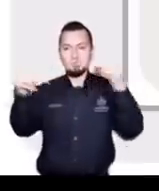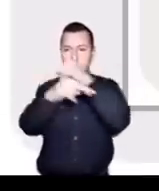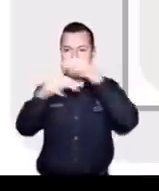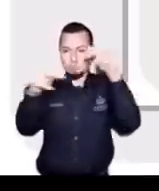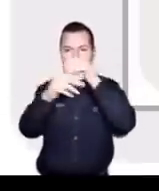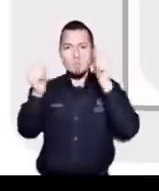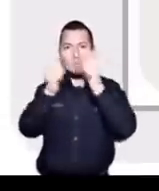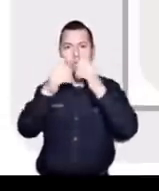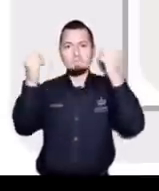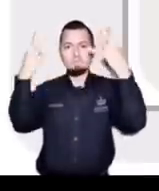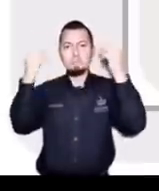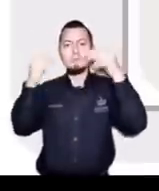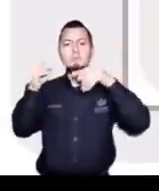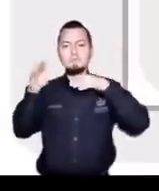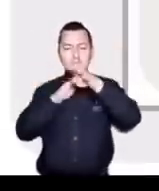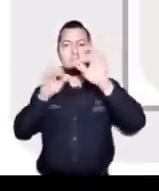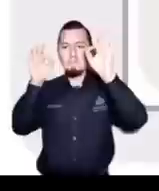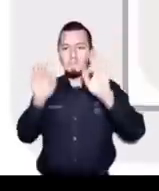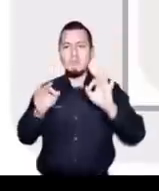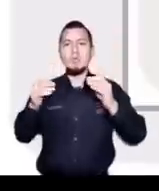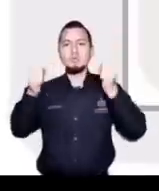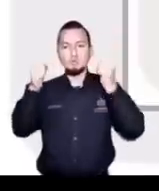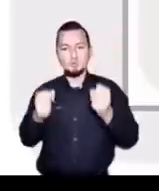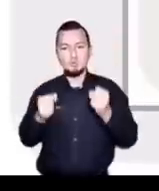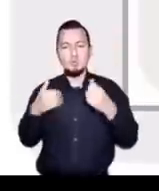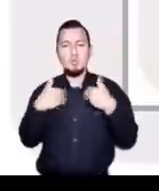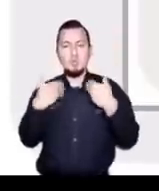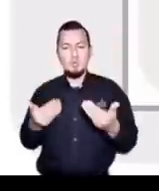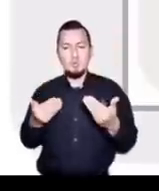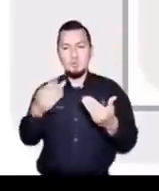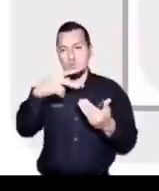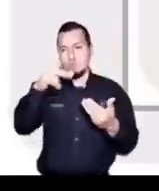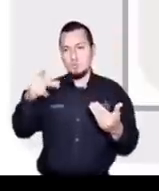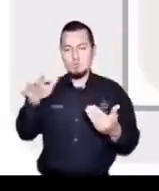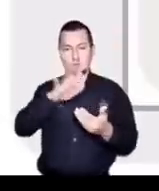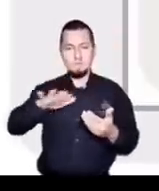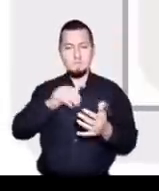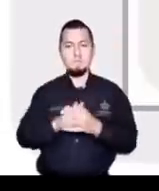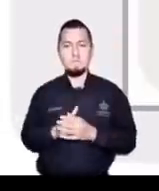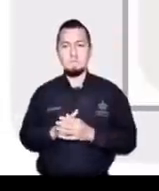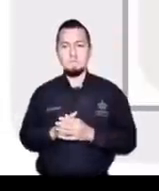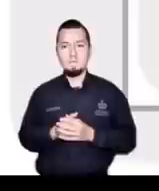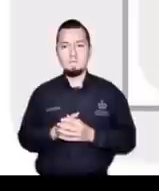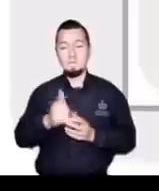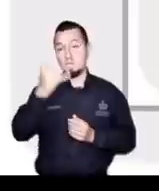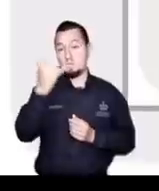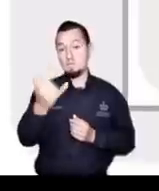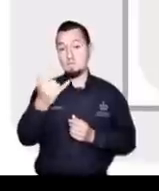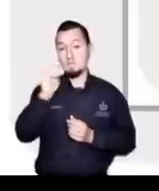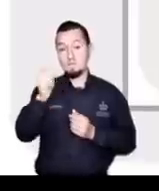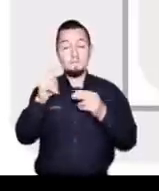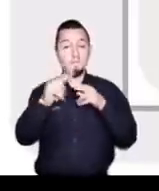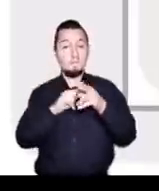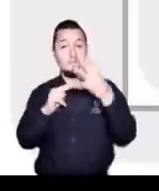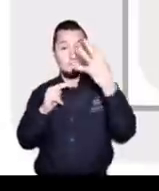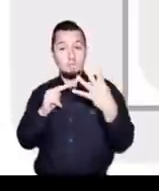mayor seguridad de las y los usuarios. El tiempo recorrido de la línea 4 se